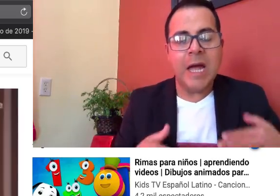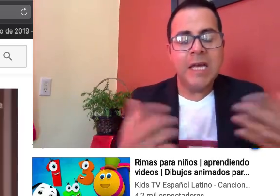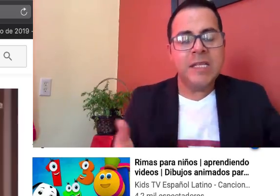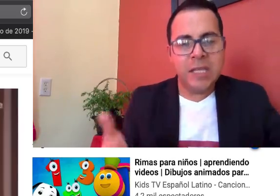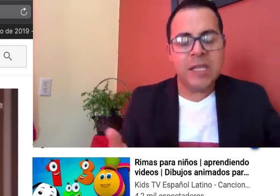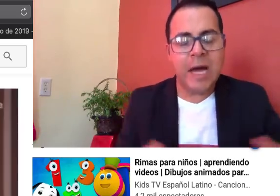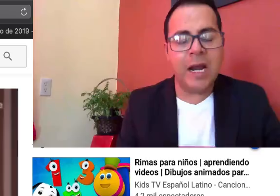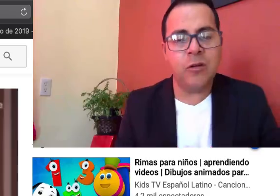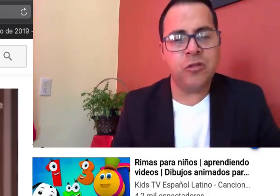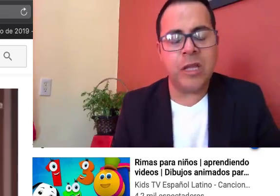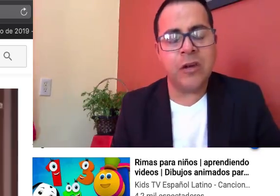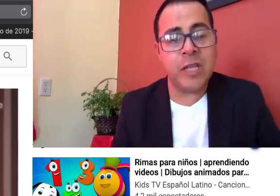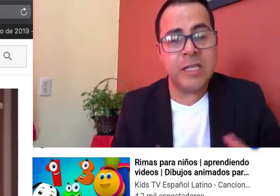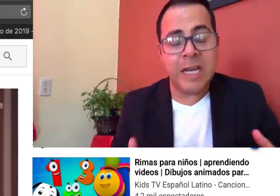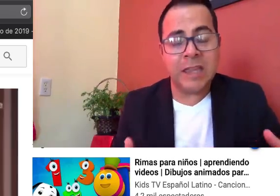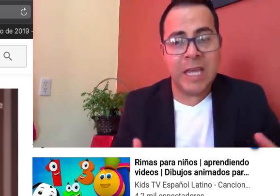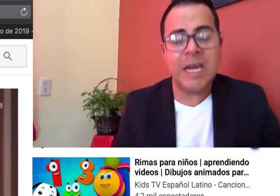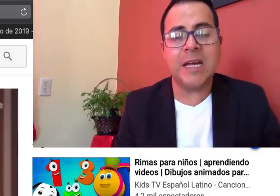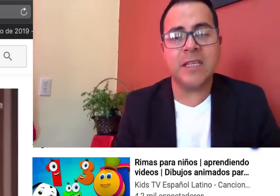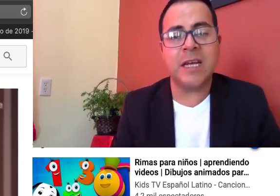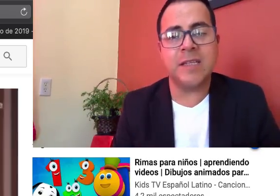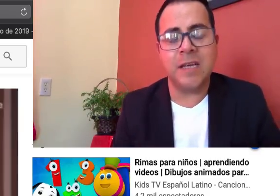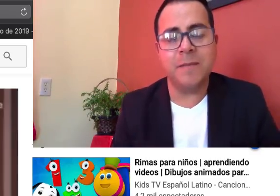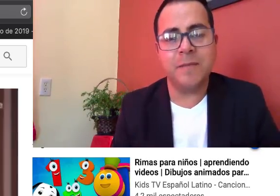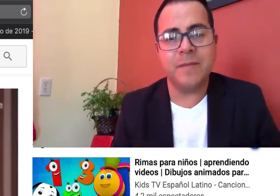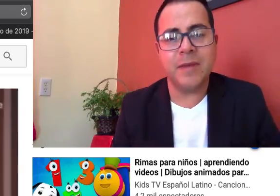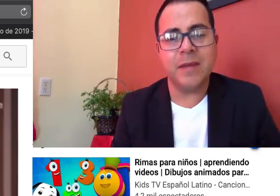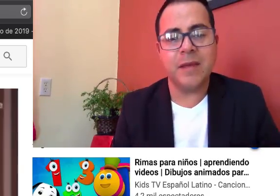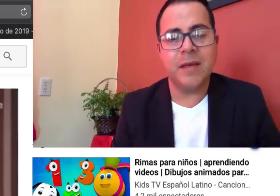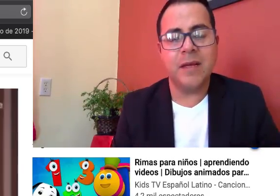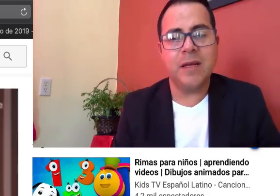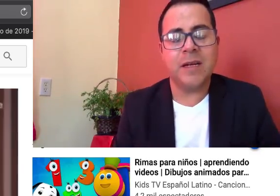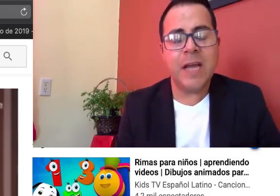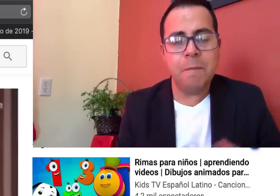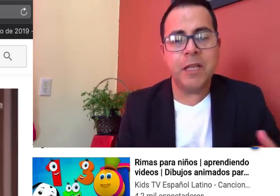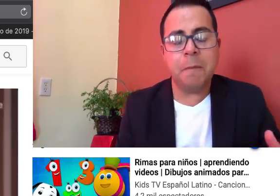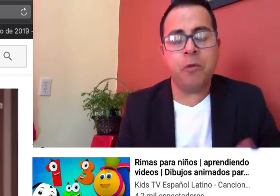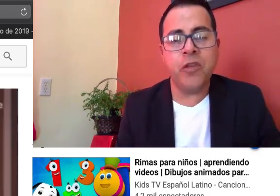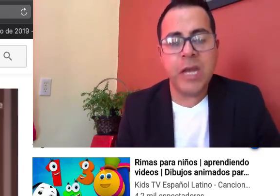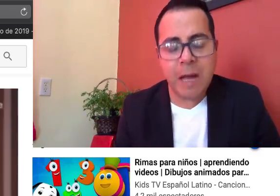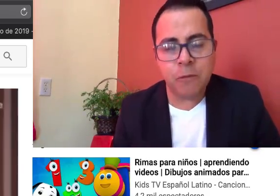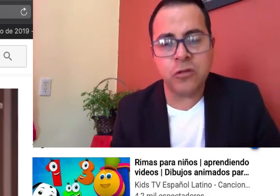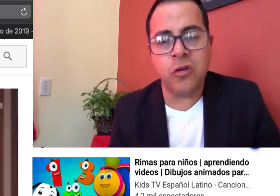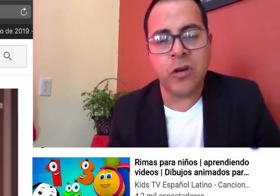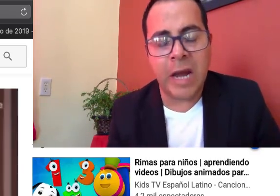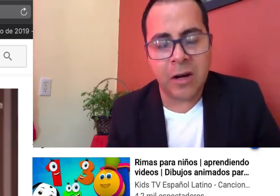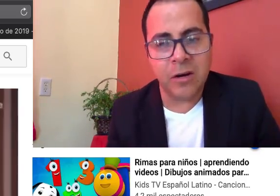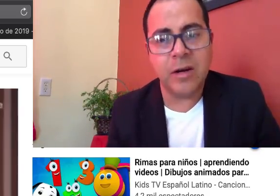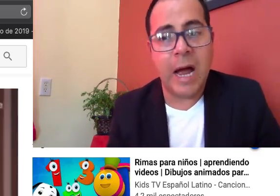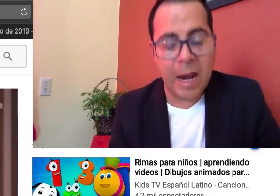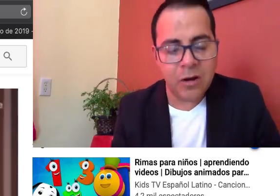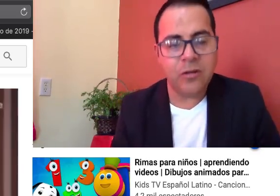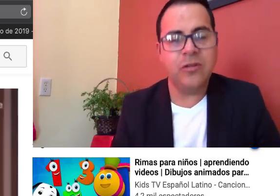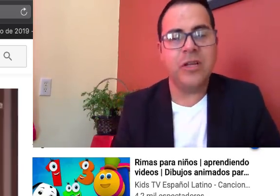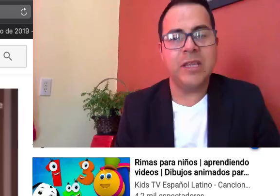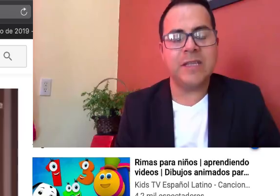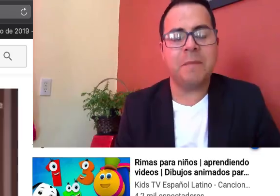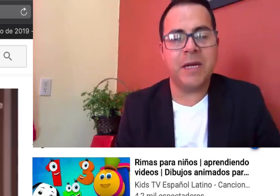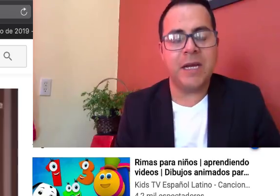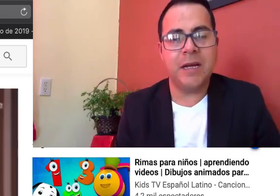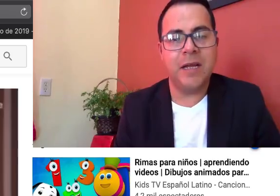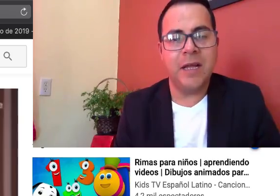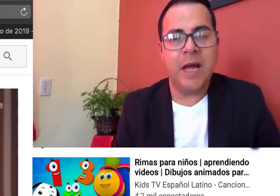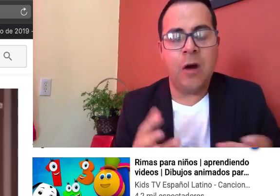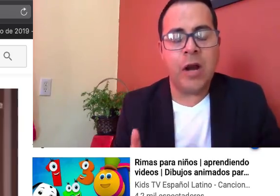para incitar a los ciudadanos a decir que tiene que ser así? ¿Realmente podríamos lograr algo de